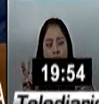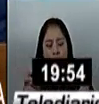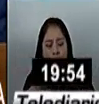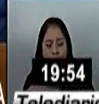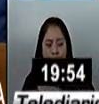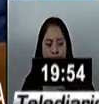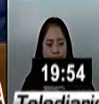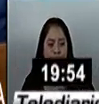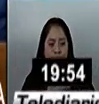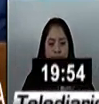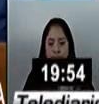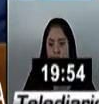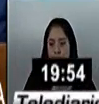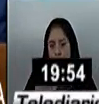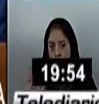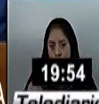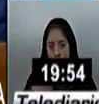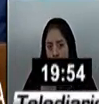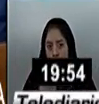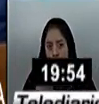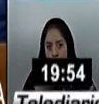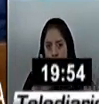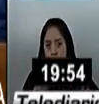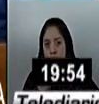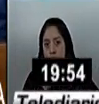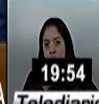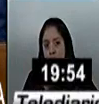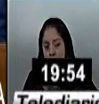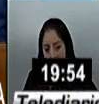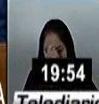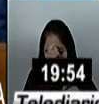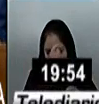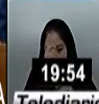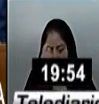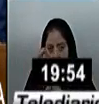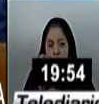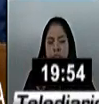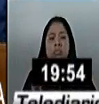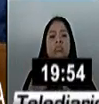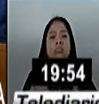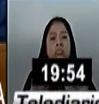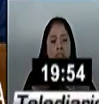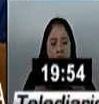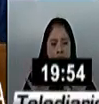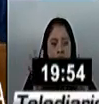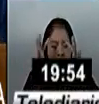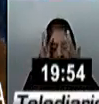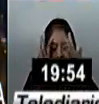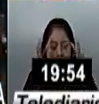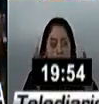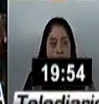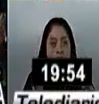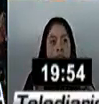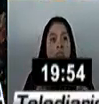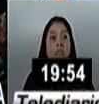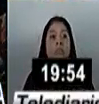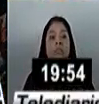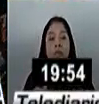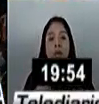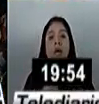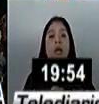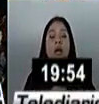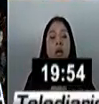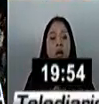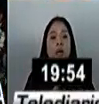como ya lo he mencionado hemos dispuesto ayudar